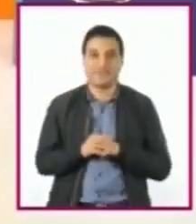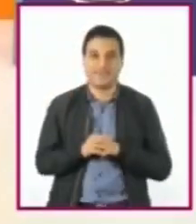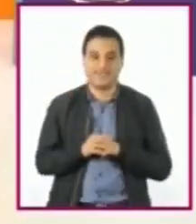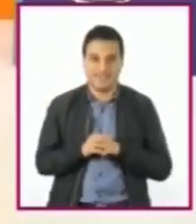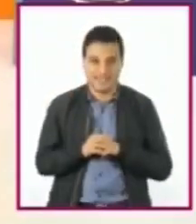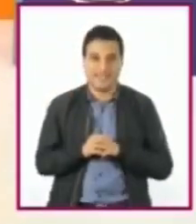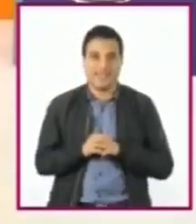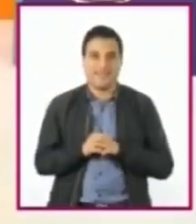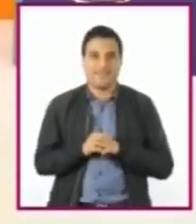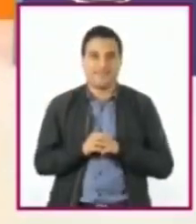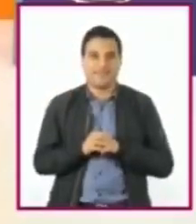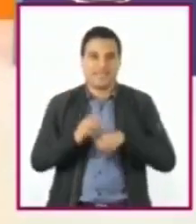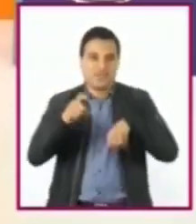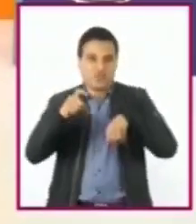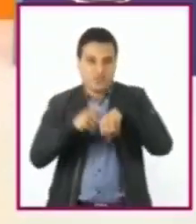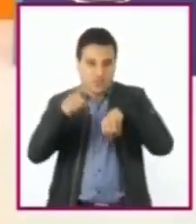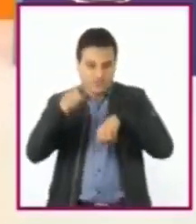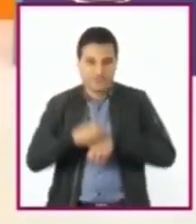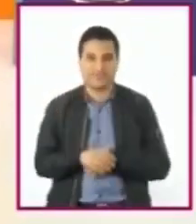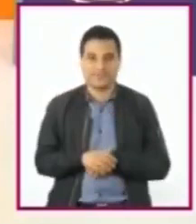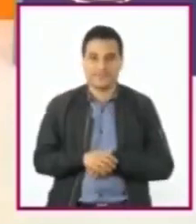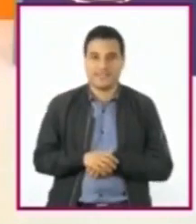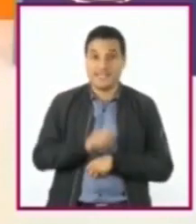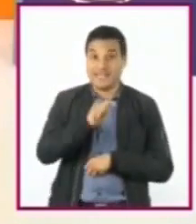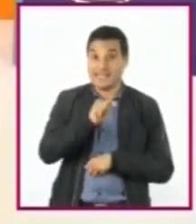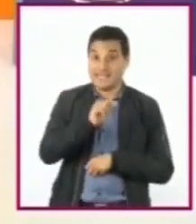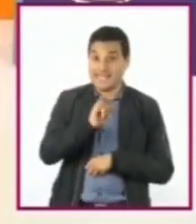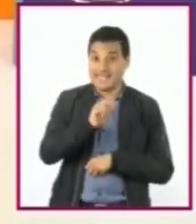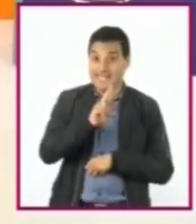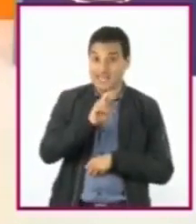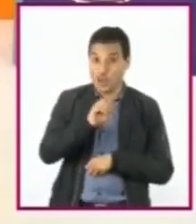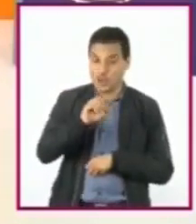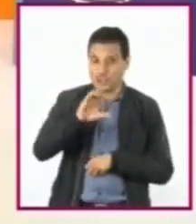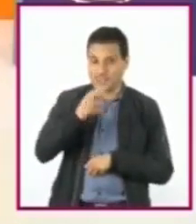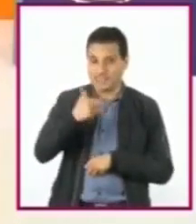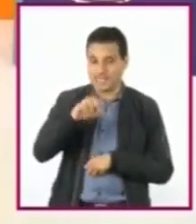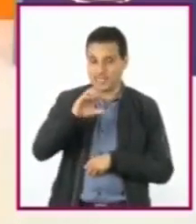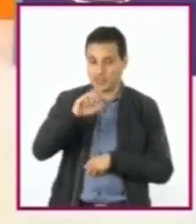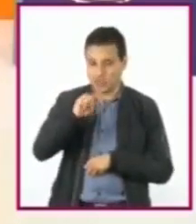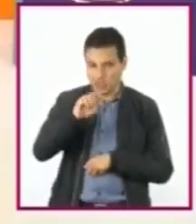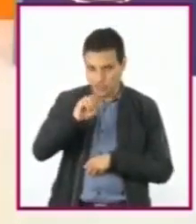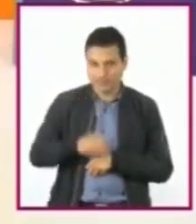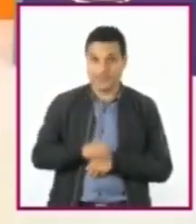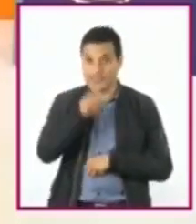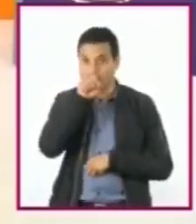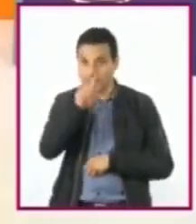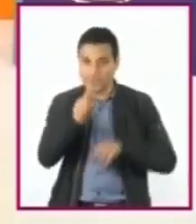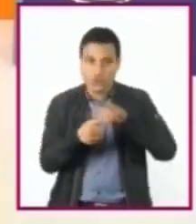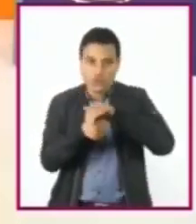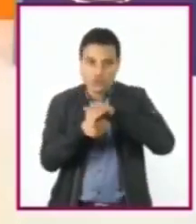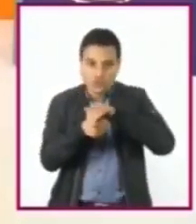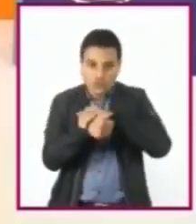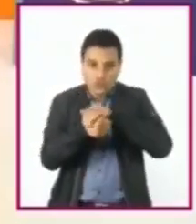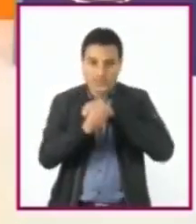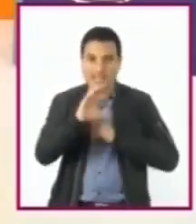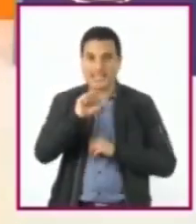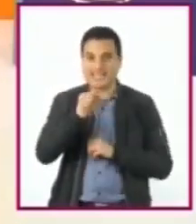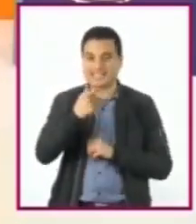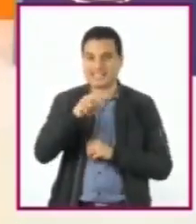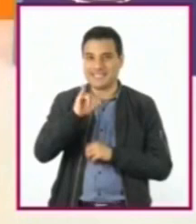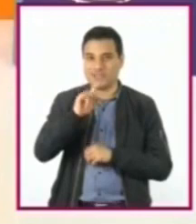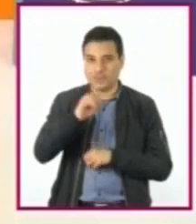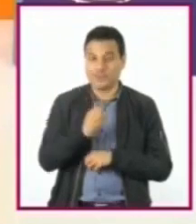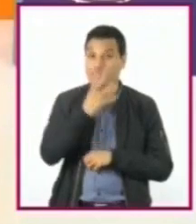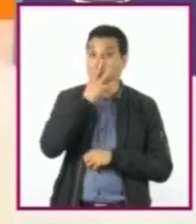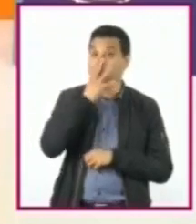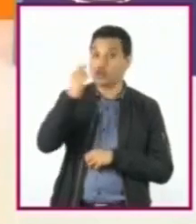escorpión, tiro chato y tortuga casquito, así como zorra